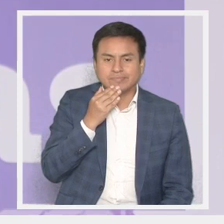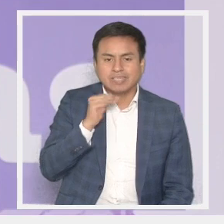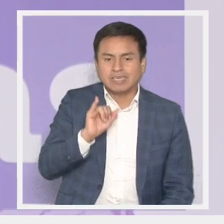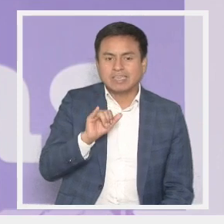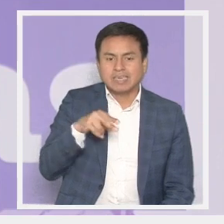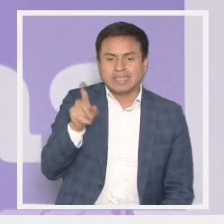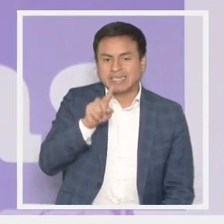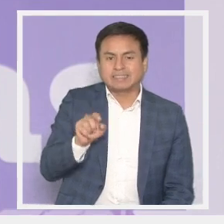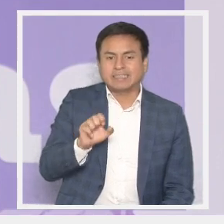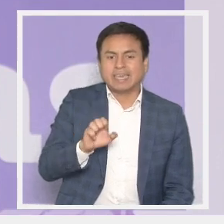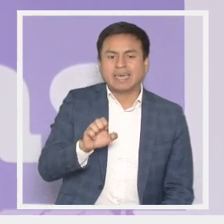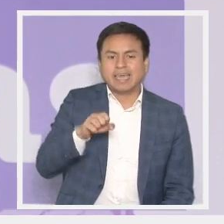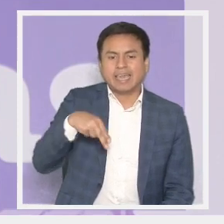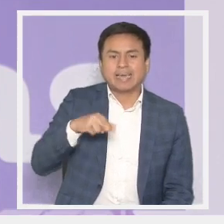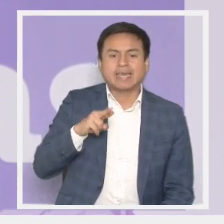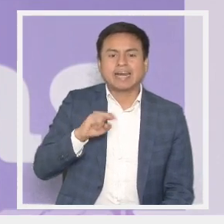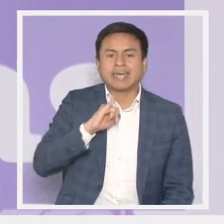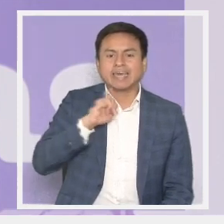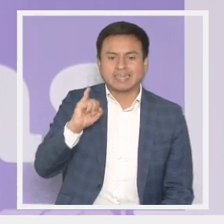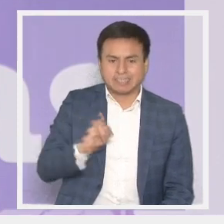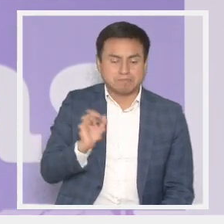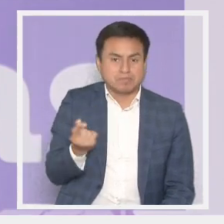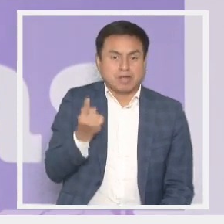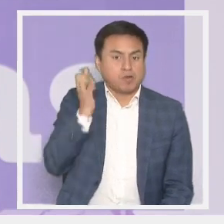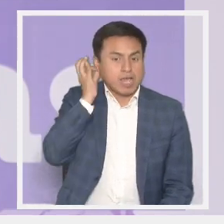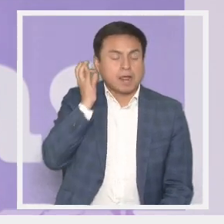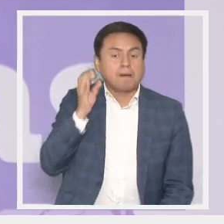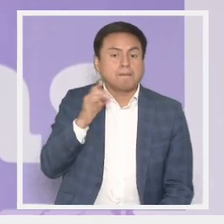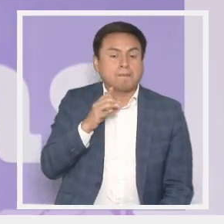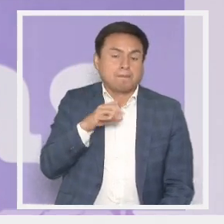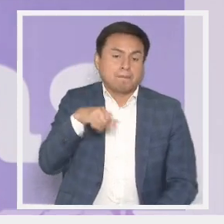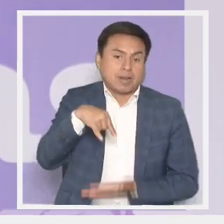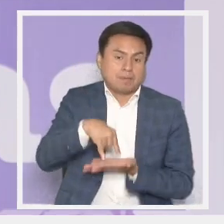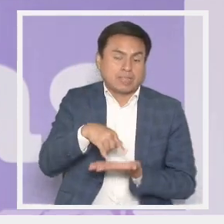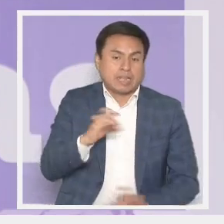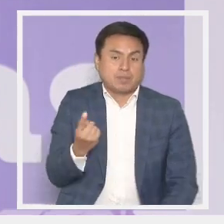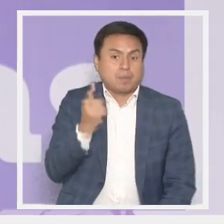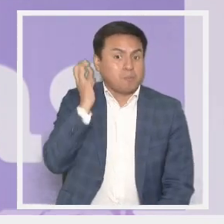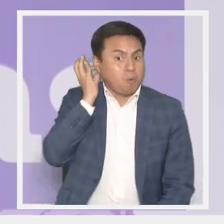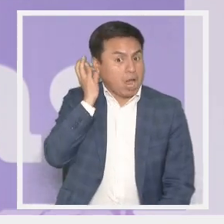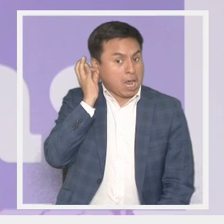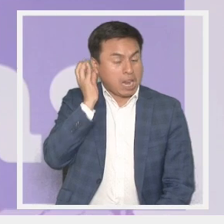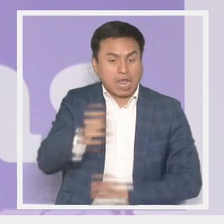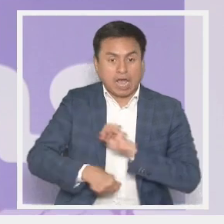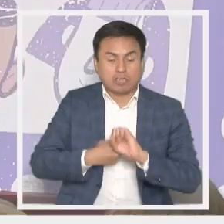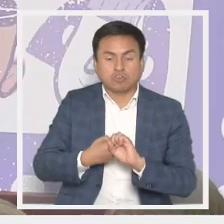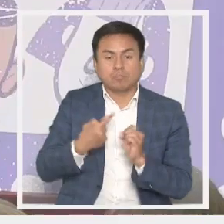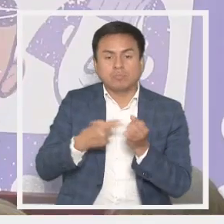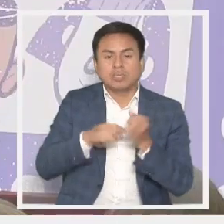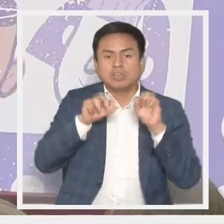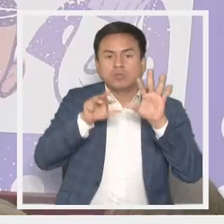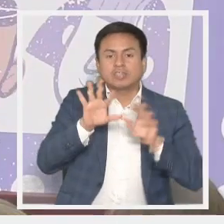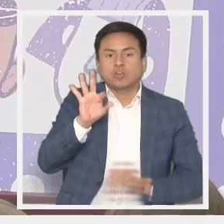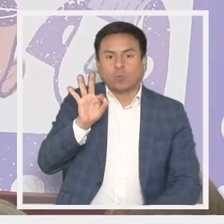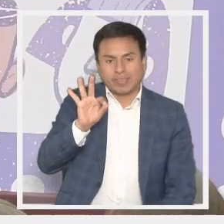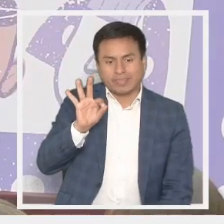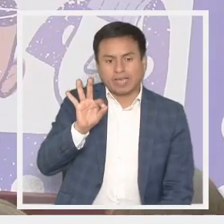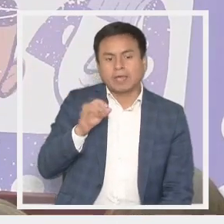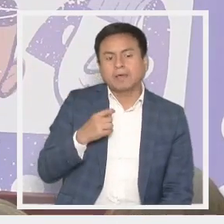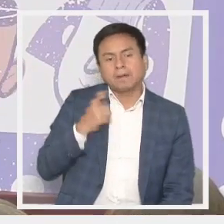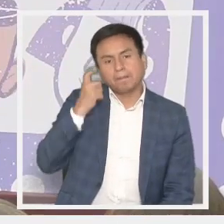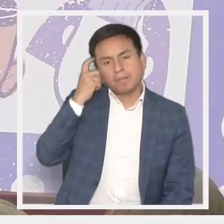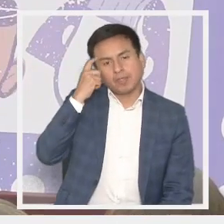Inés Enríquez, la primera parlamentaria mujer en los años 50.